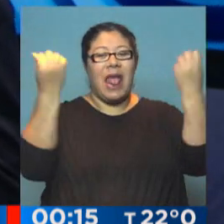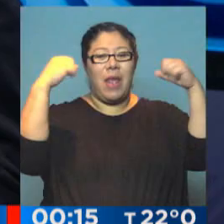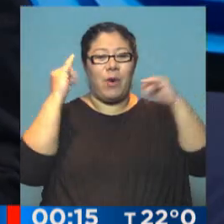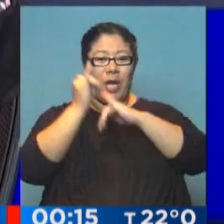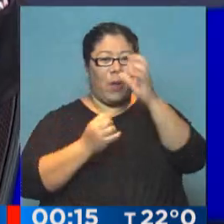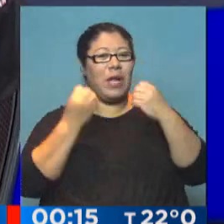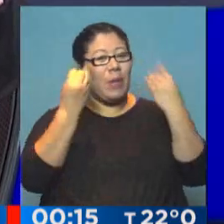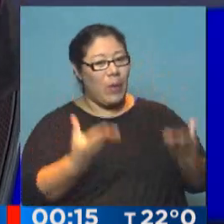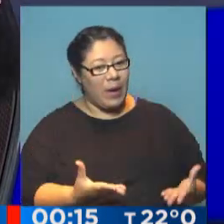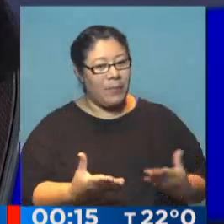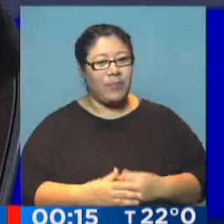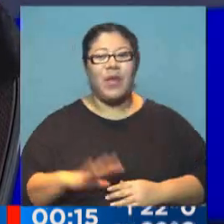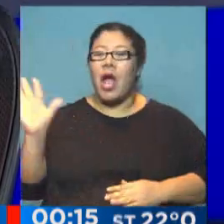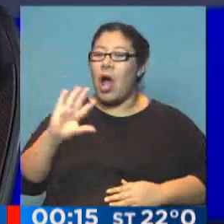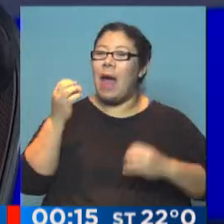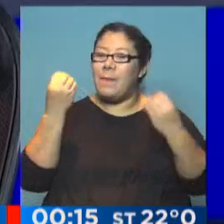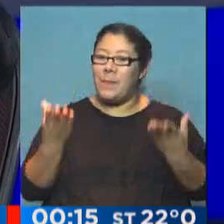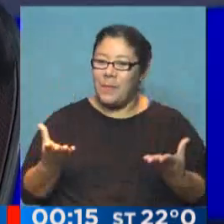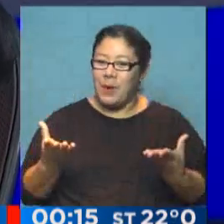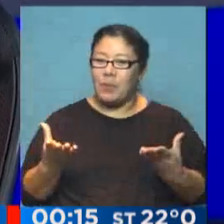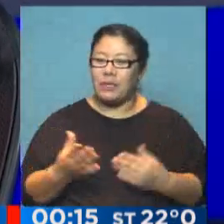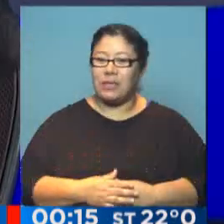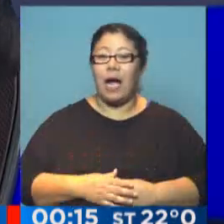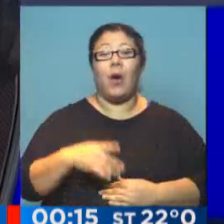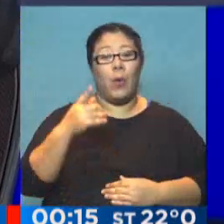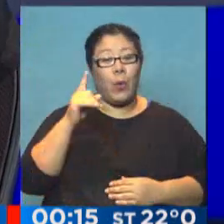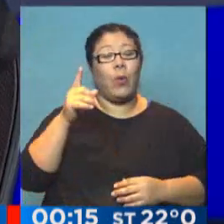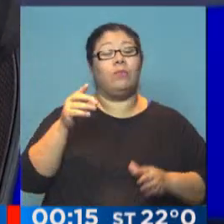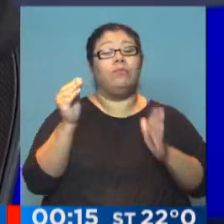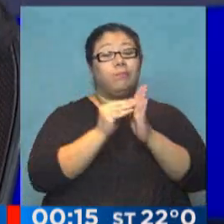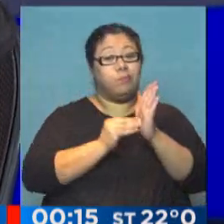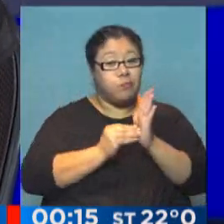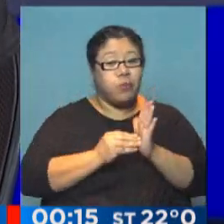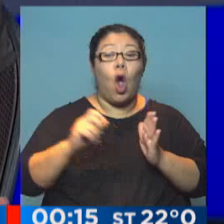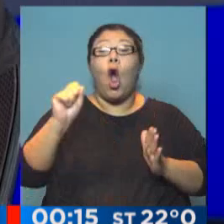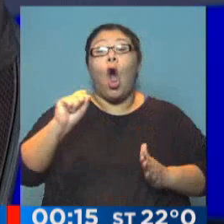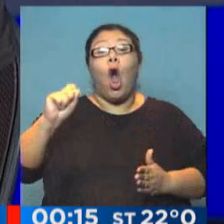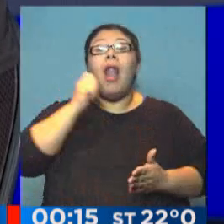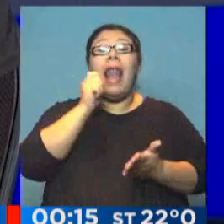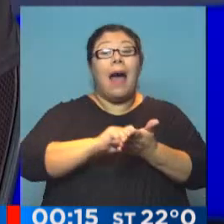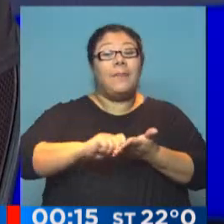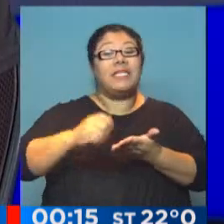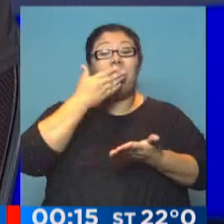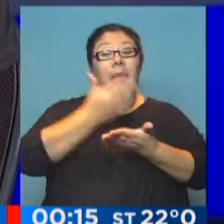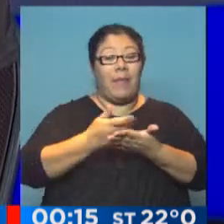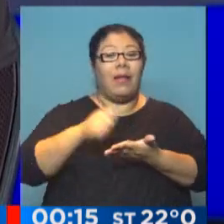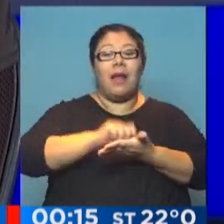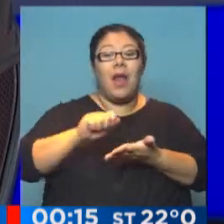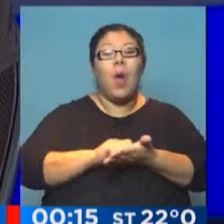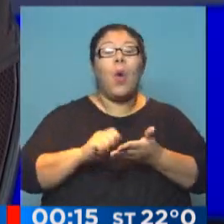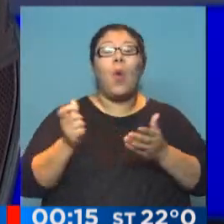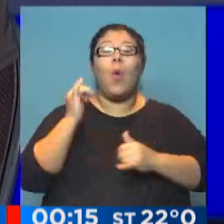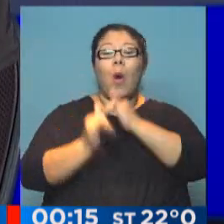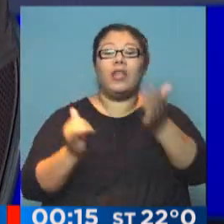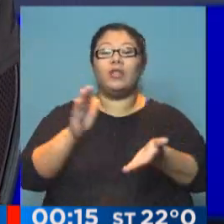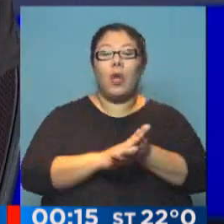va? Hola, Pablo, ¿cómo va? Agarren agenda o agarren por lo menos un lápiz y un papel porque en minutos les cuento cómo quedaron los grupos